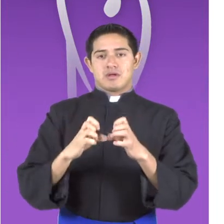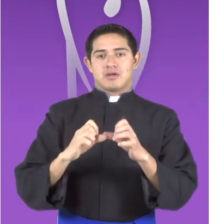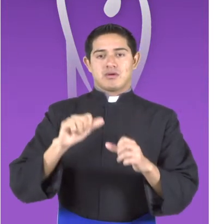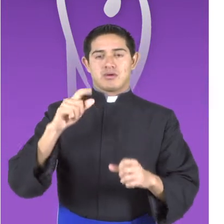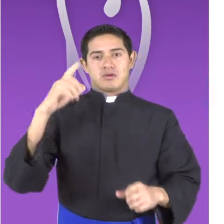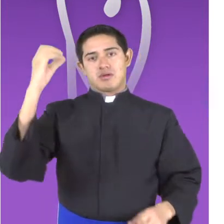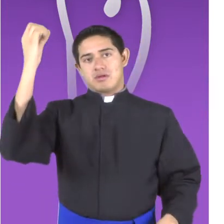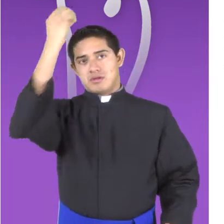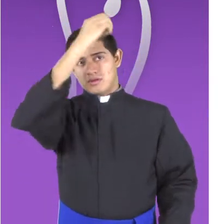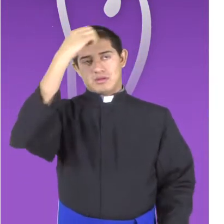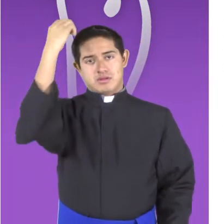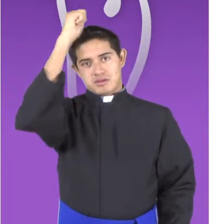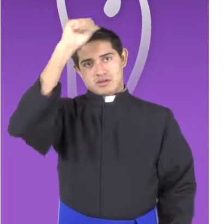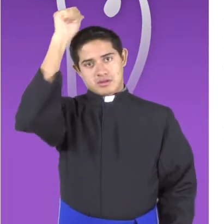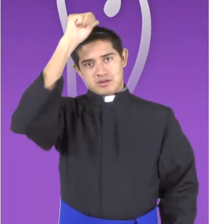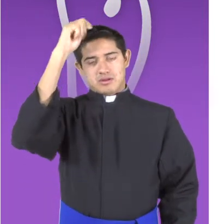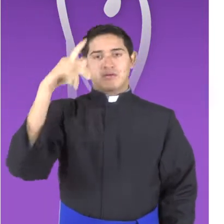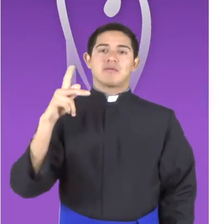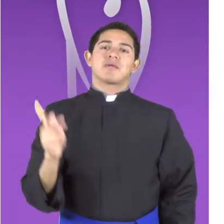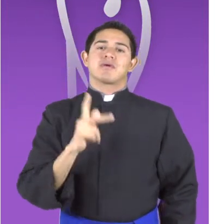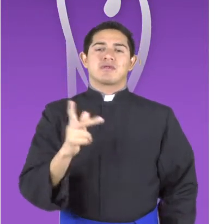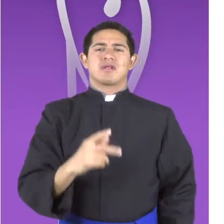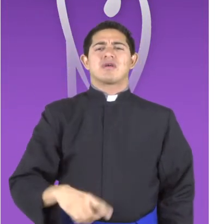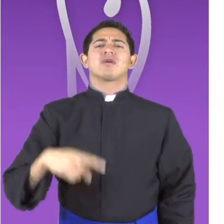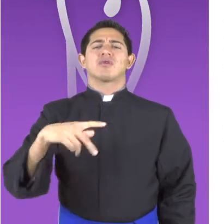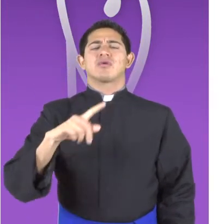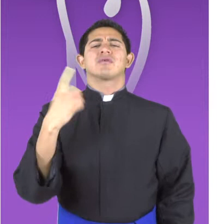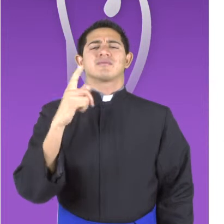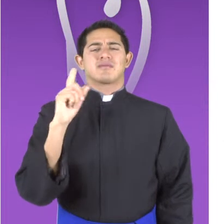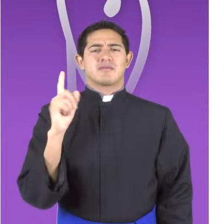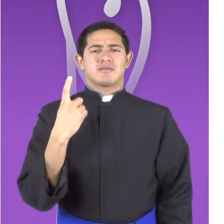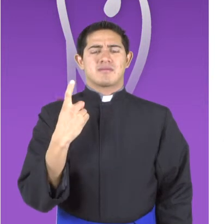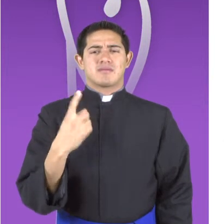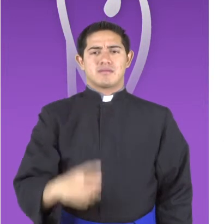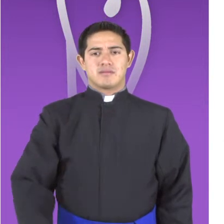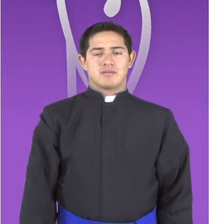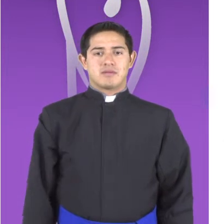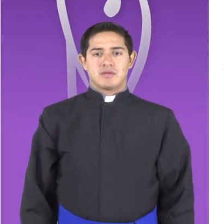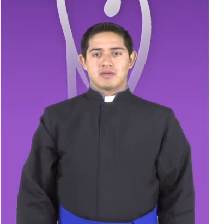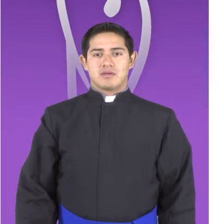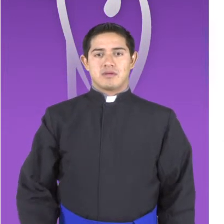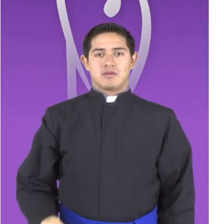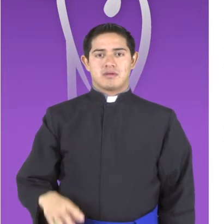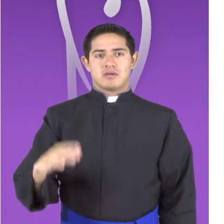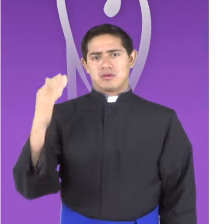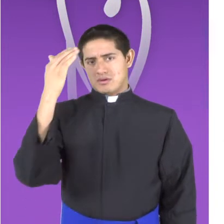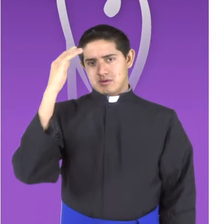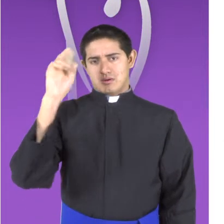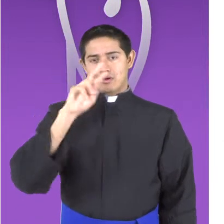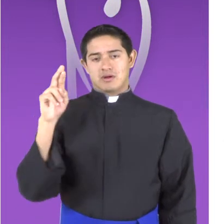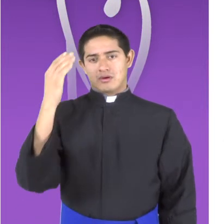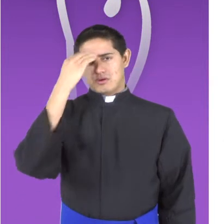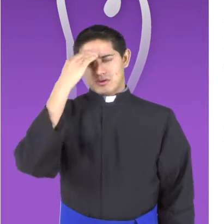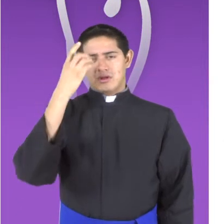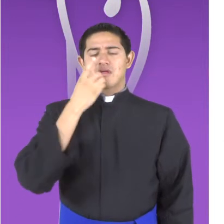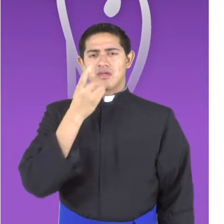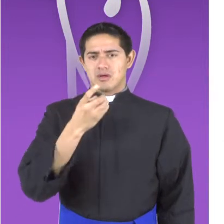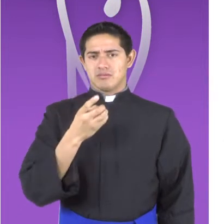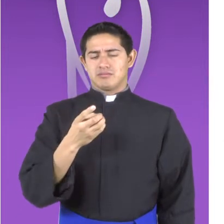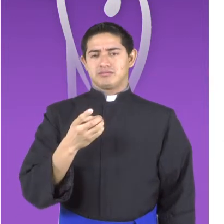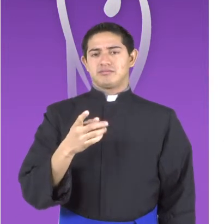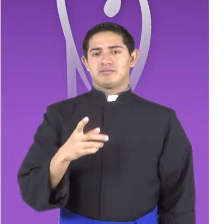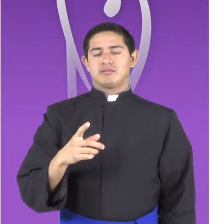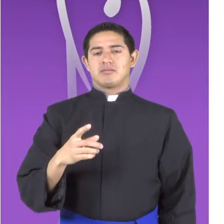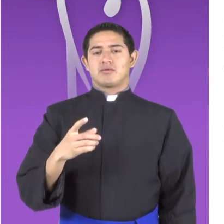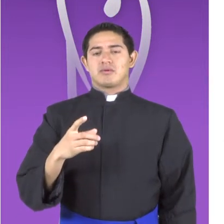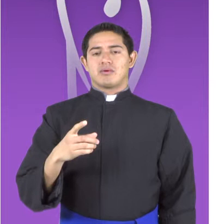levitas para preguntarle: ¿quién eres tú? Él reconoció y no negó quién era.